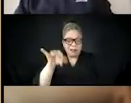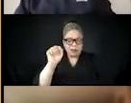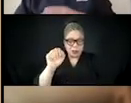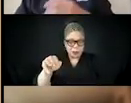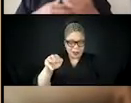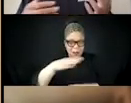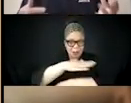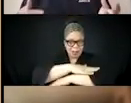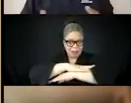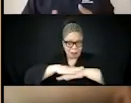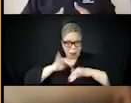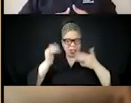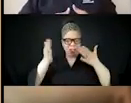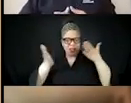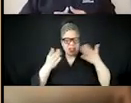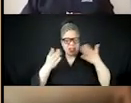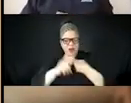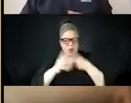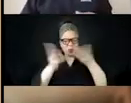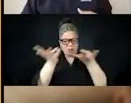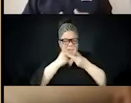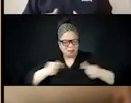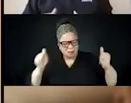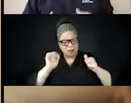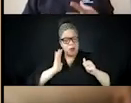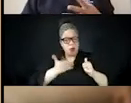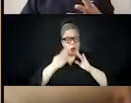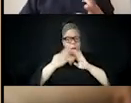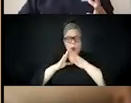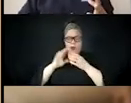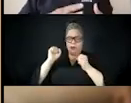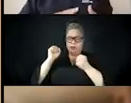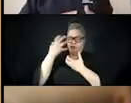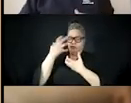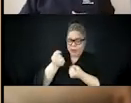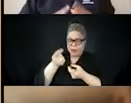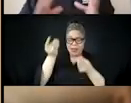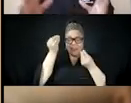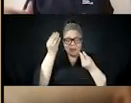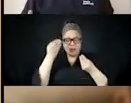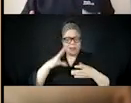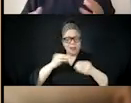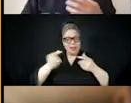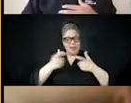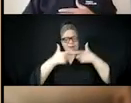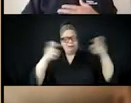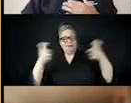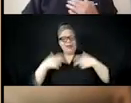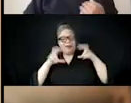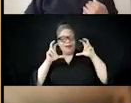medios y las redes sociales ha servido debilitar a la confianza de nuestras comunidades